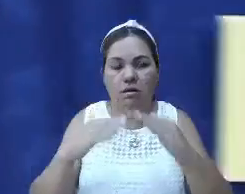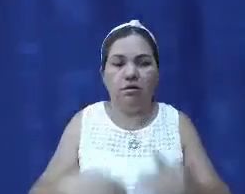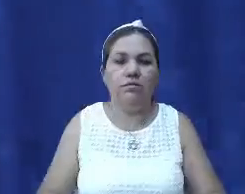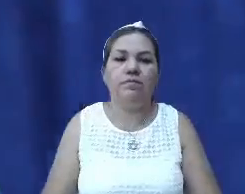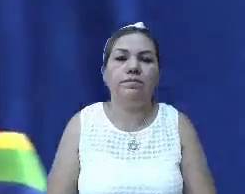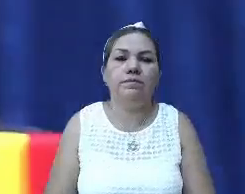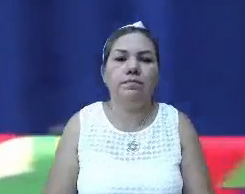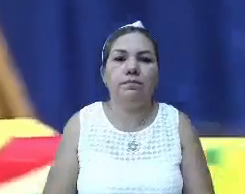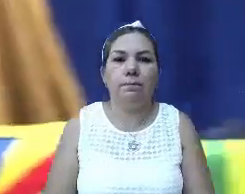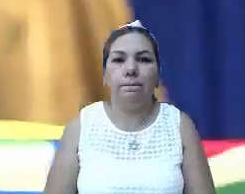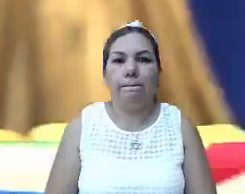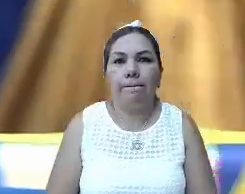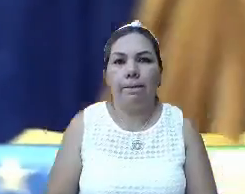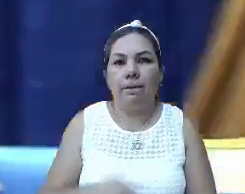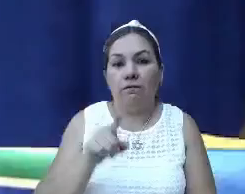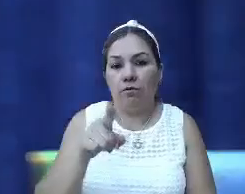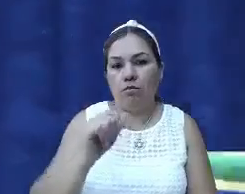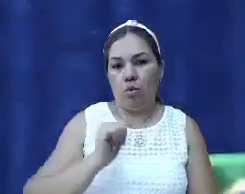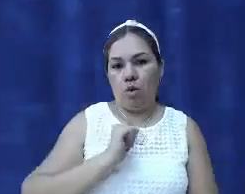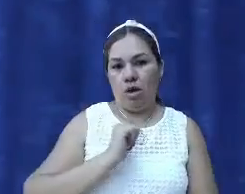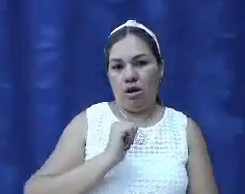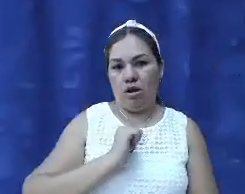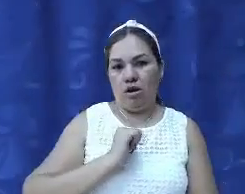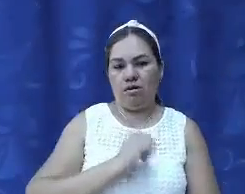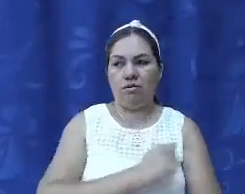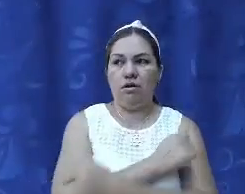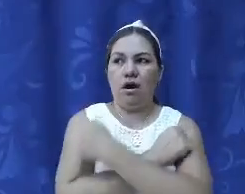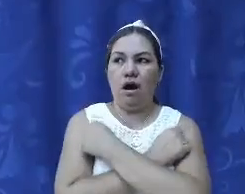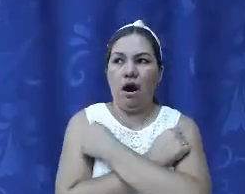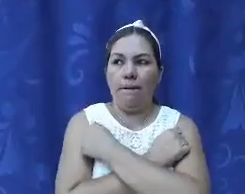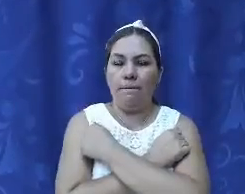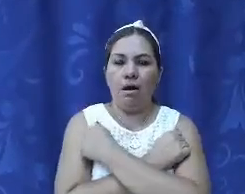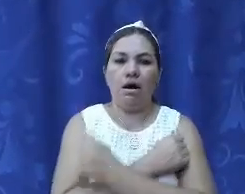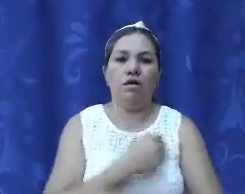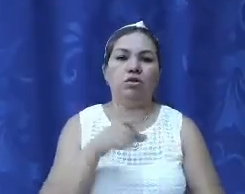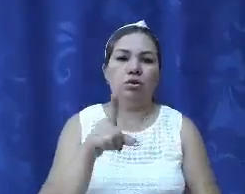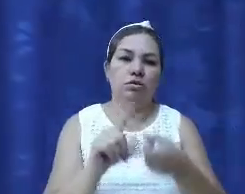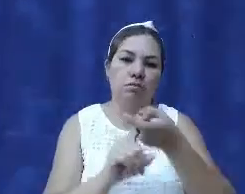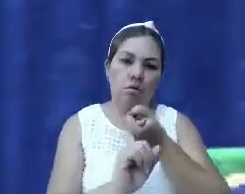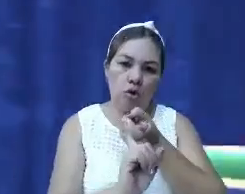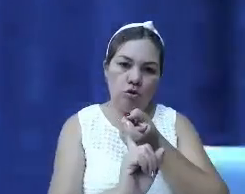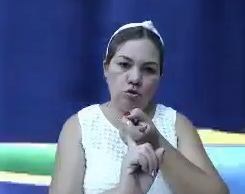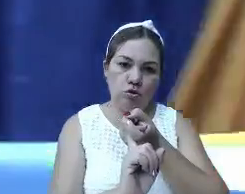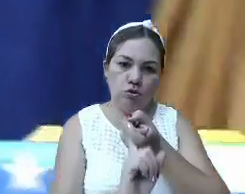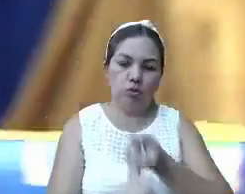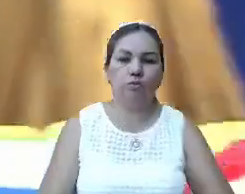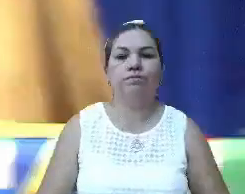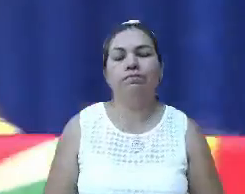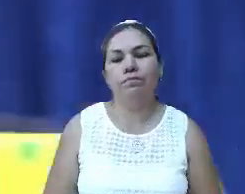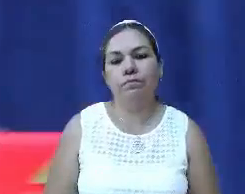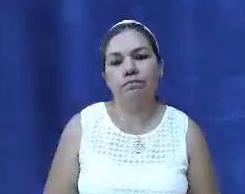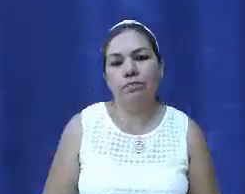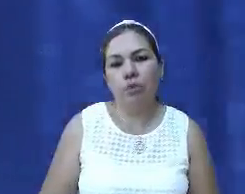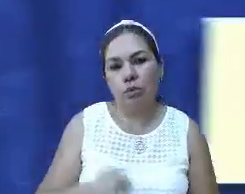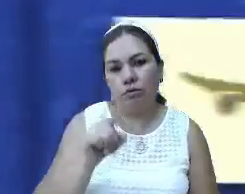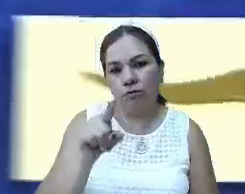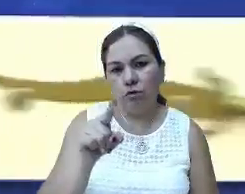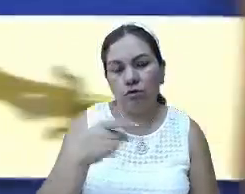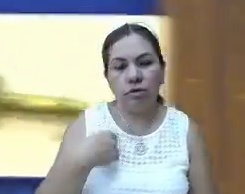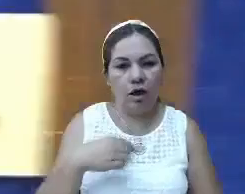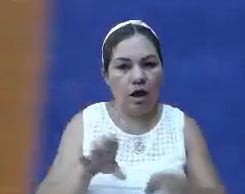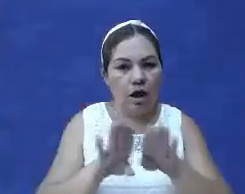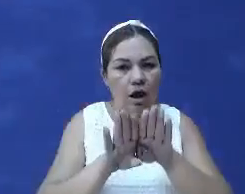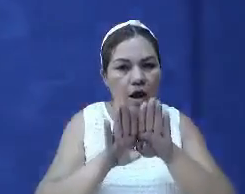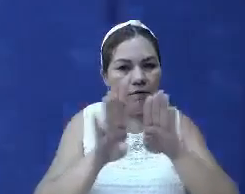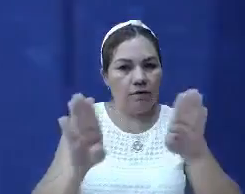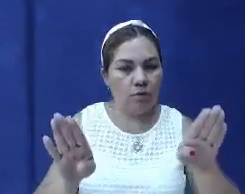Usted, óigame, si usted es una mujer que ama a su esposo, si usted es una mujer que ama a su esposo, usted está abriendo una